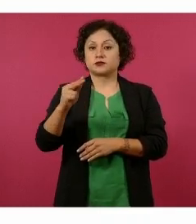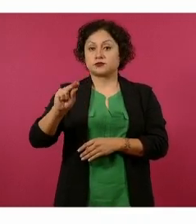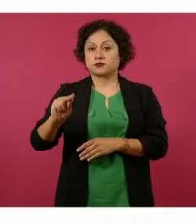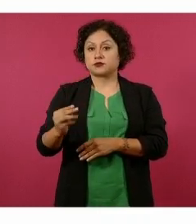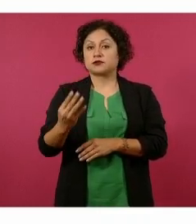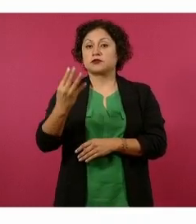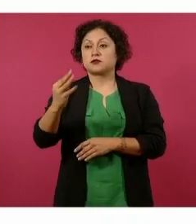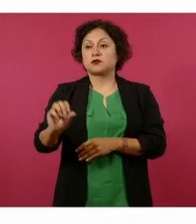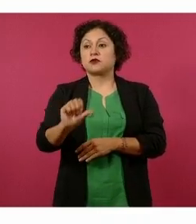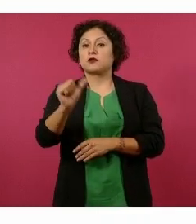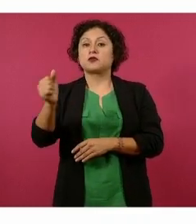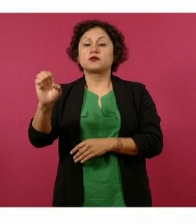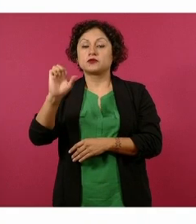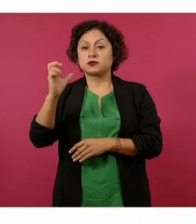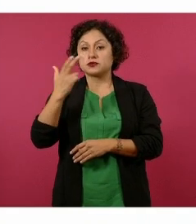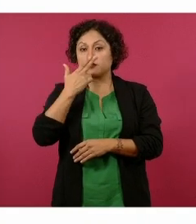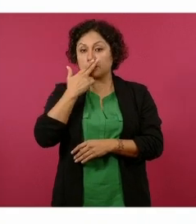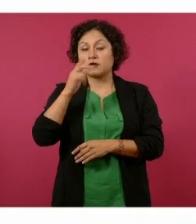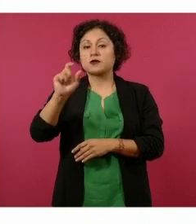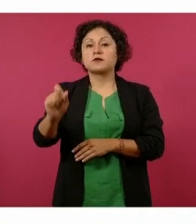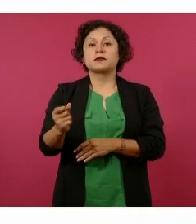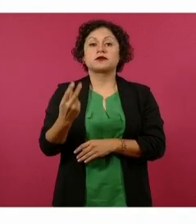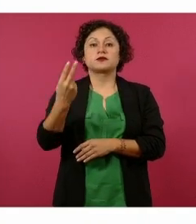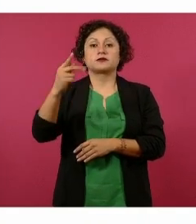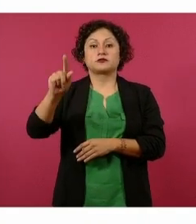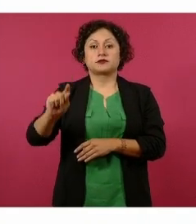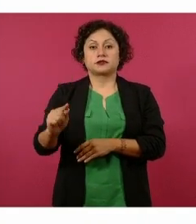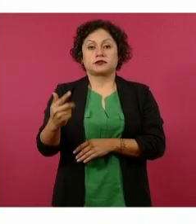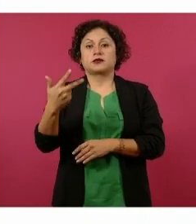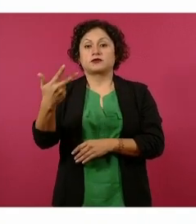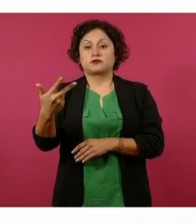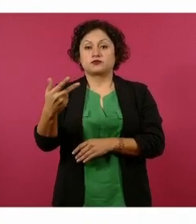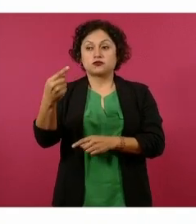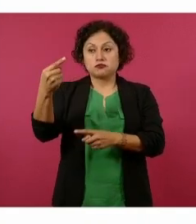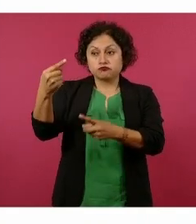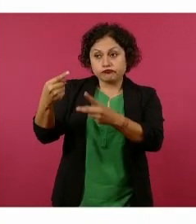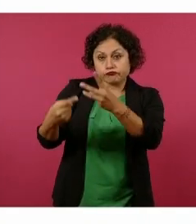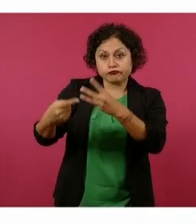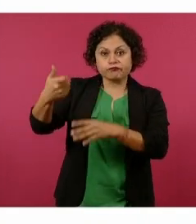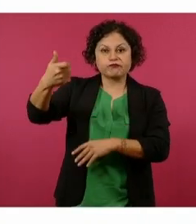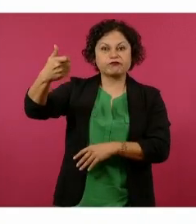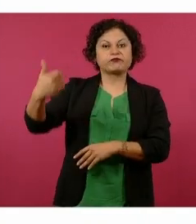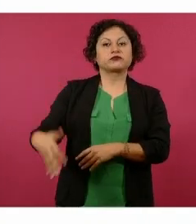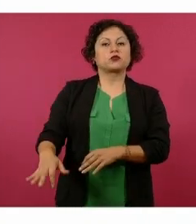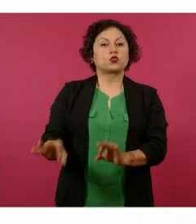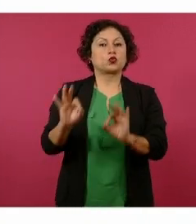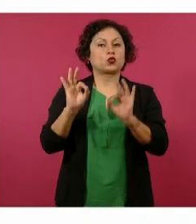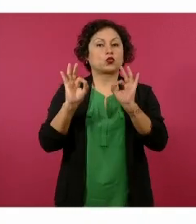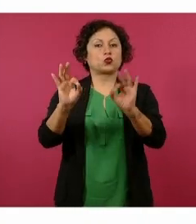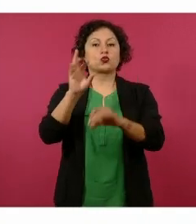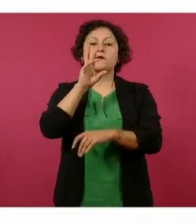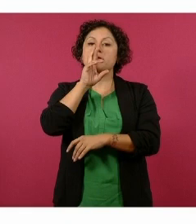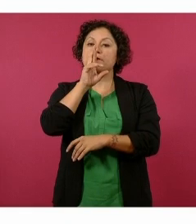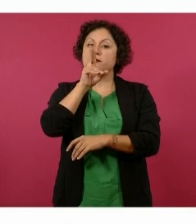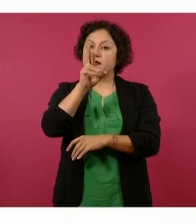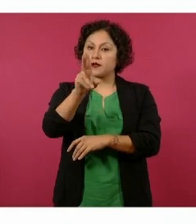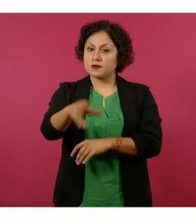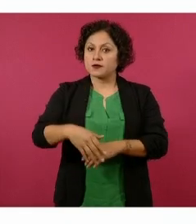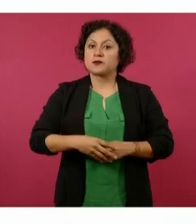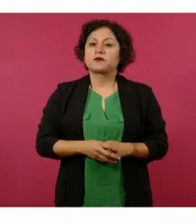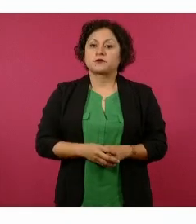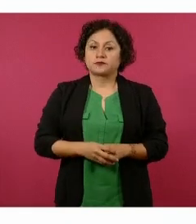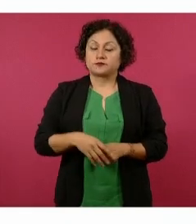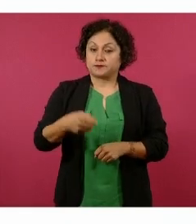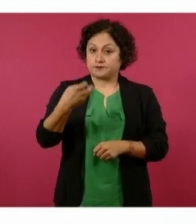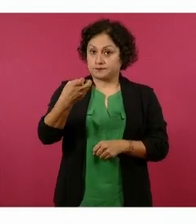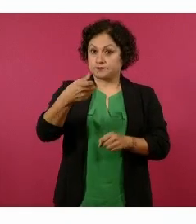Fuel en Chihuahua, Chihuahua, $22.78. Como les digo, muy buenos precios en la mayoría de los casos, en el caso de la